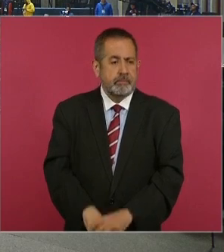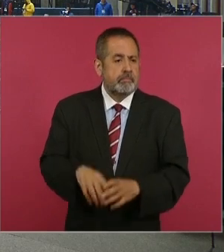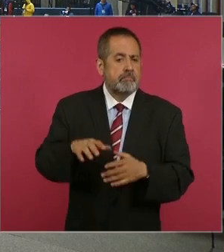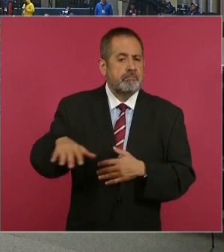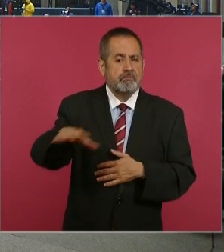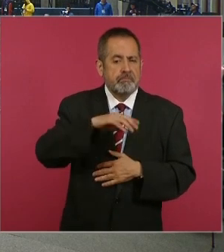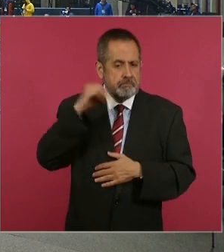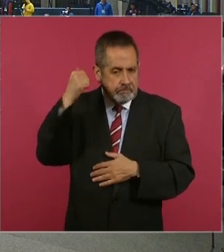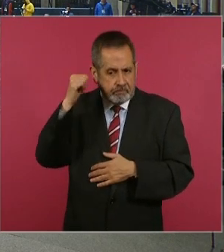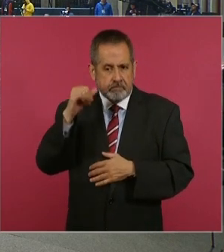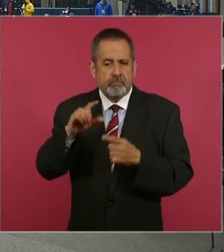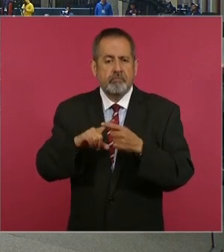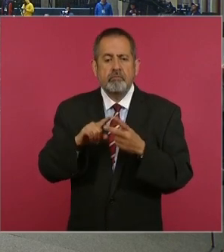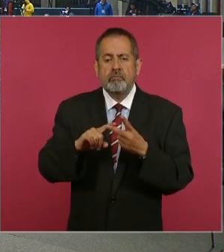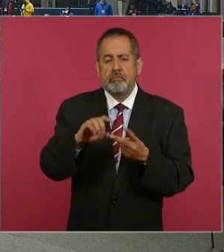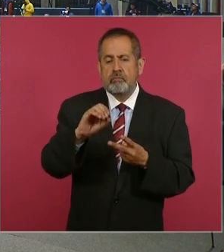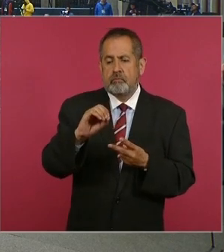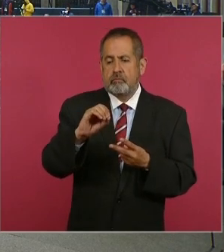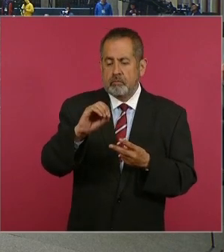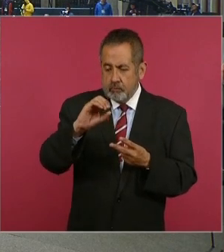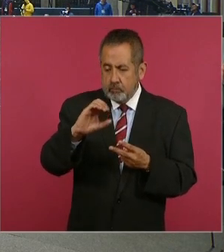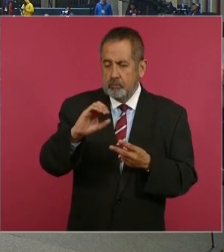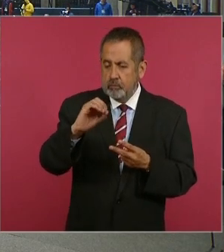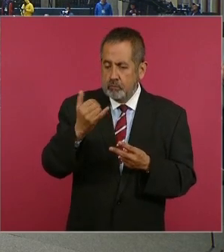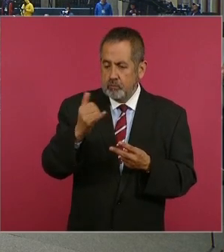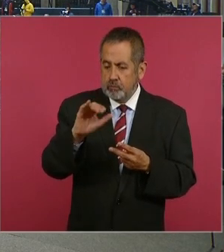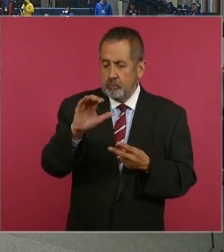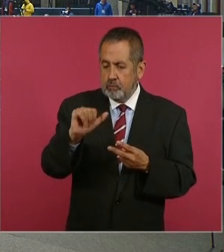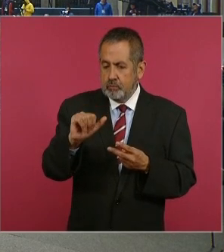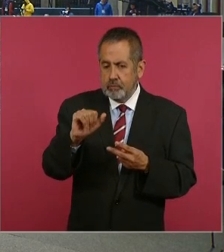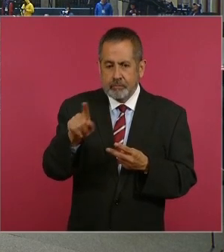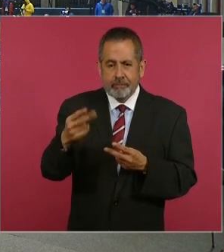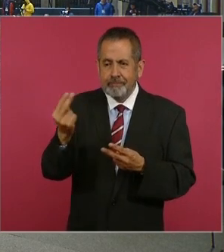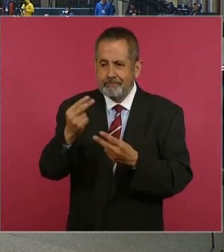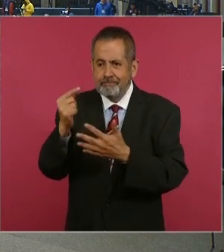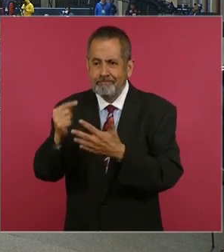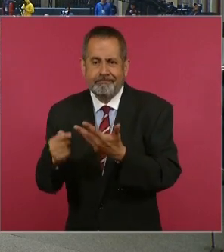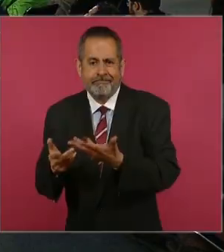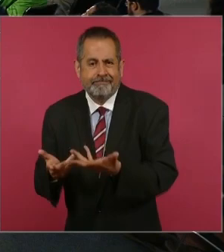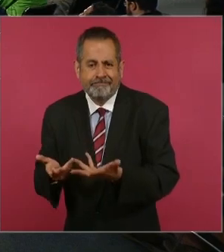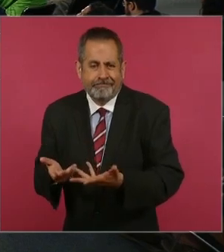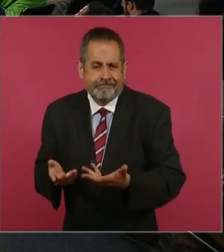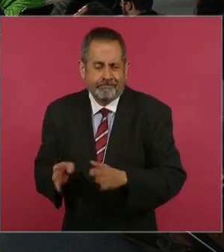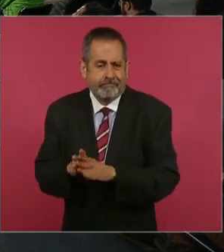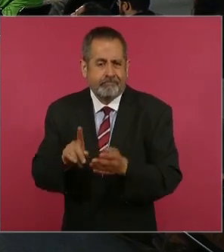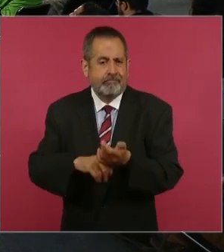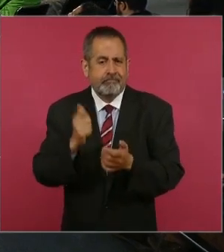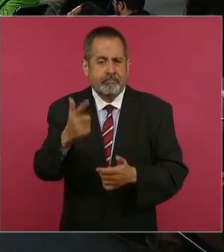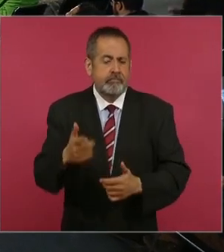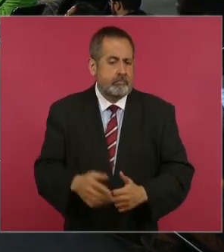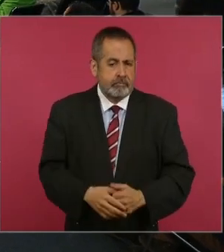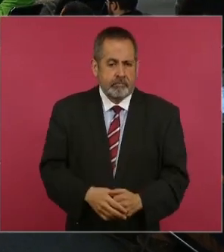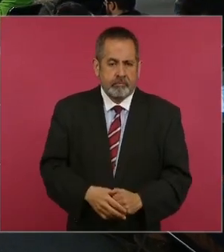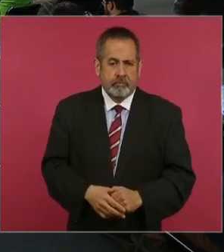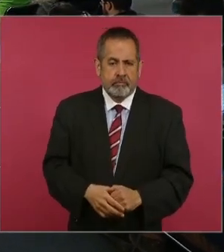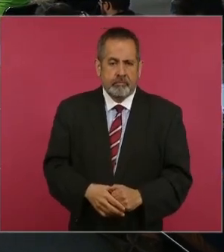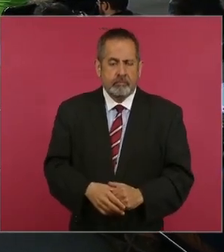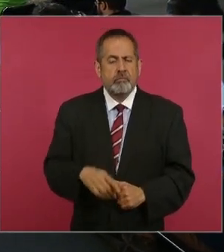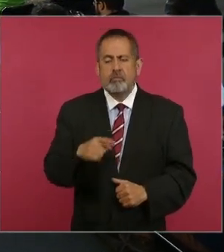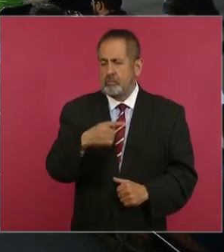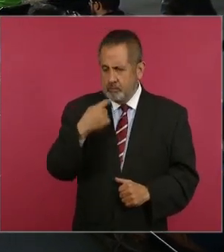Acapulco y en Coyuca de Benítez lo necesitan cuál ser el llamado legisladores presidente pues que lo